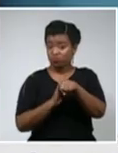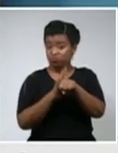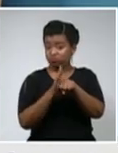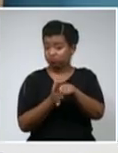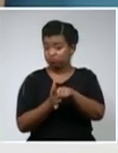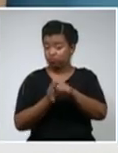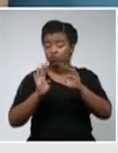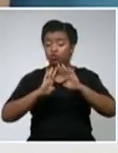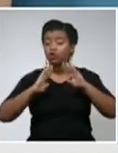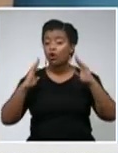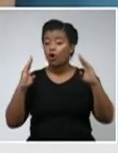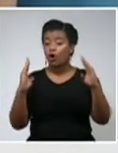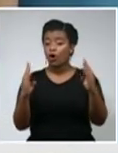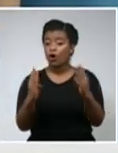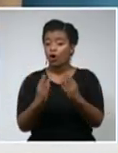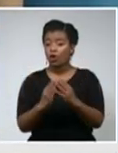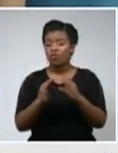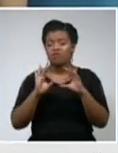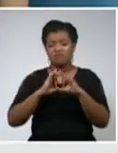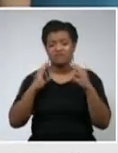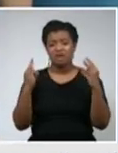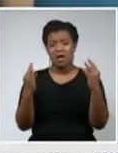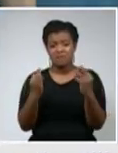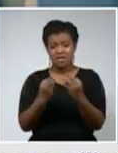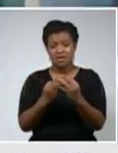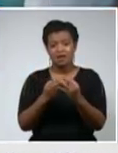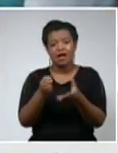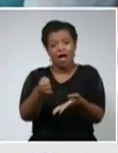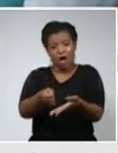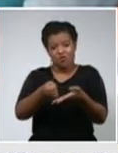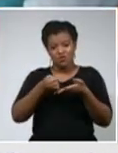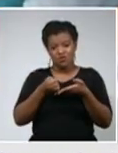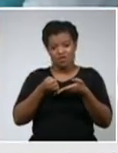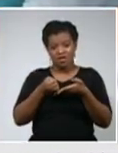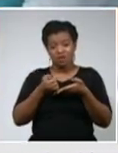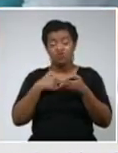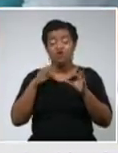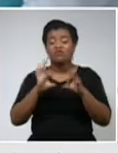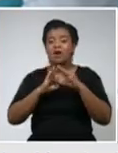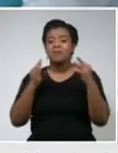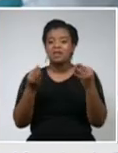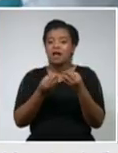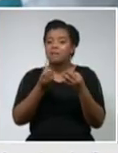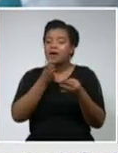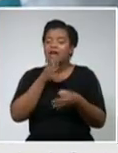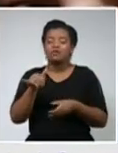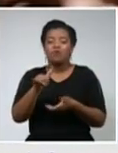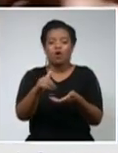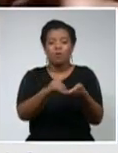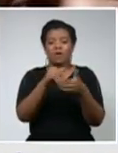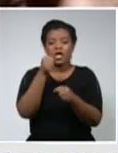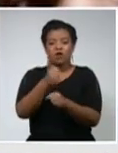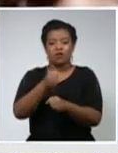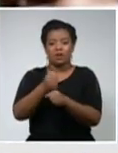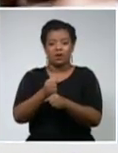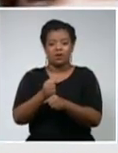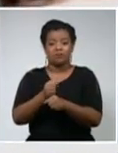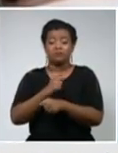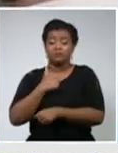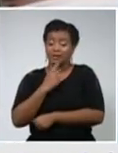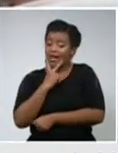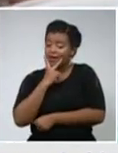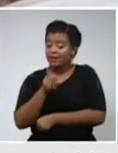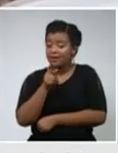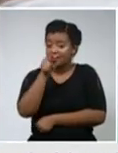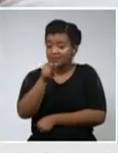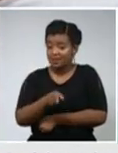todos hemos tenido familia sustituta. Mi familia es mi colega, es mi paciente que tengo que ayudar. Ese momento